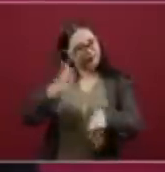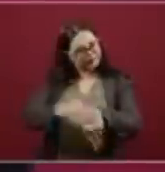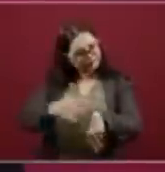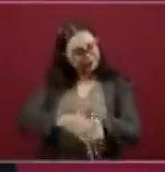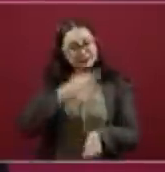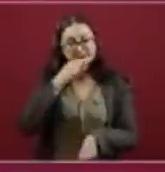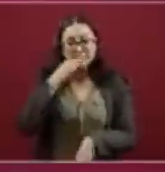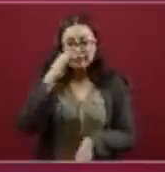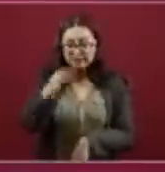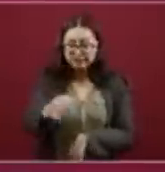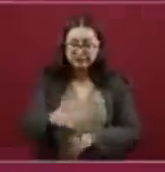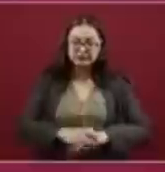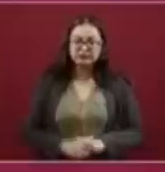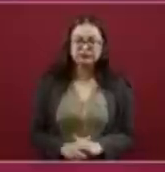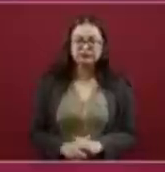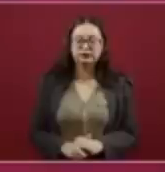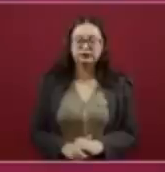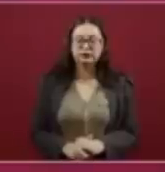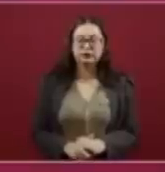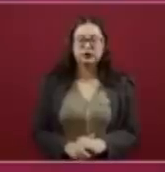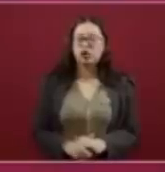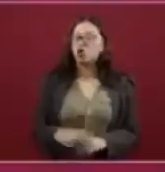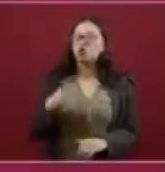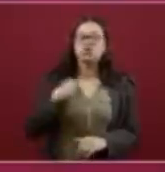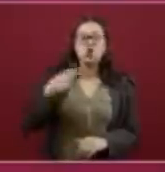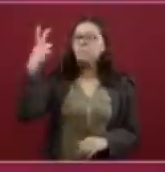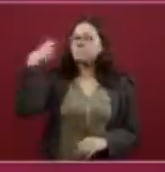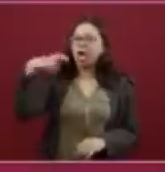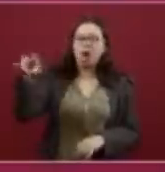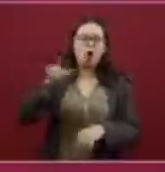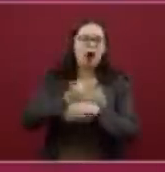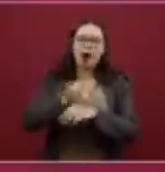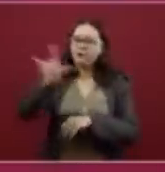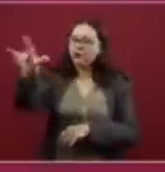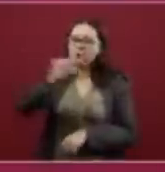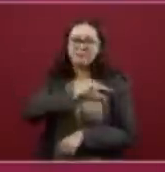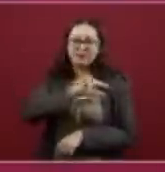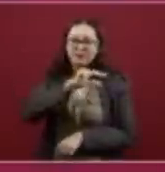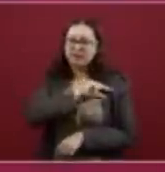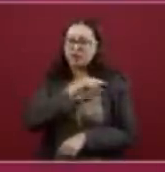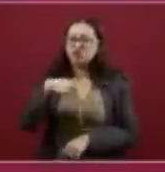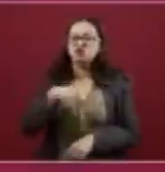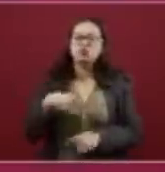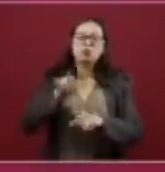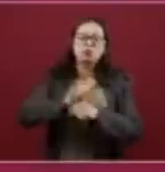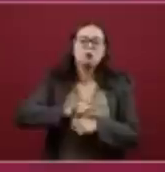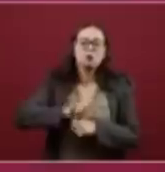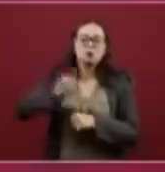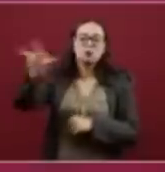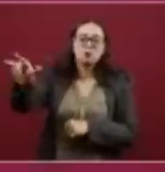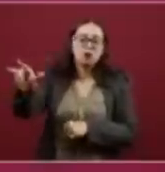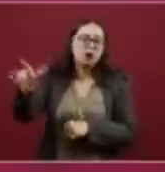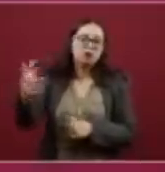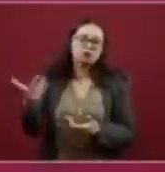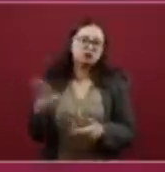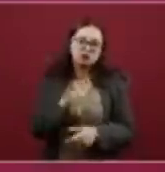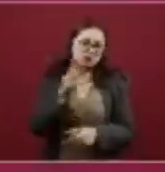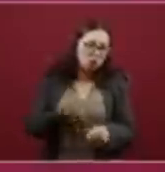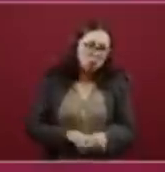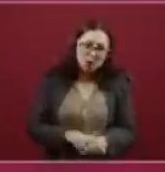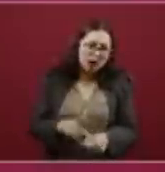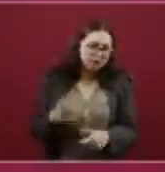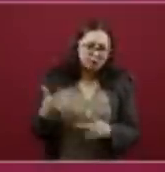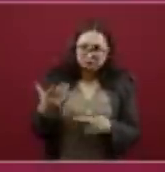No viajo en avión privado, estoy viajando en aviones de línea,